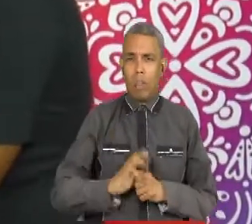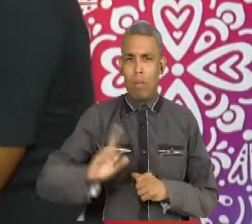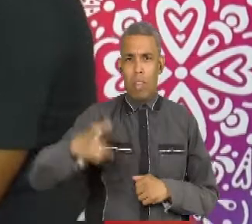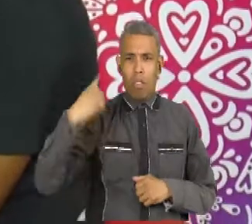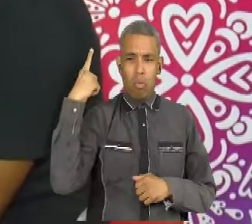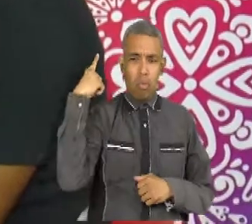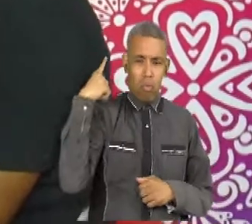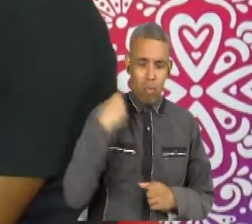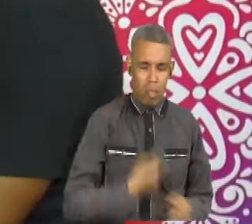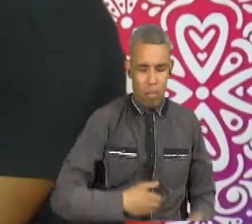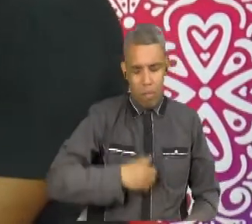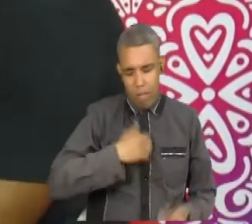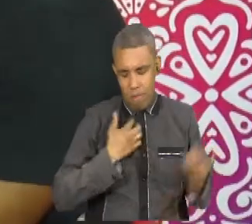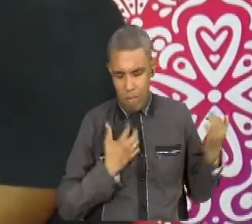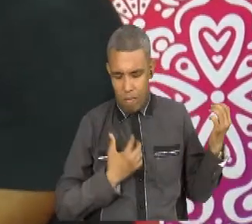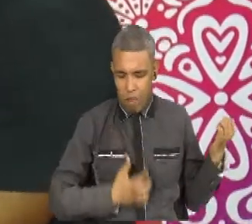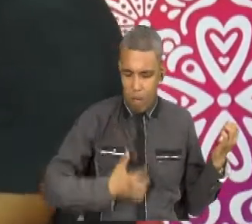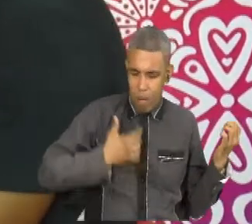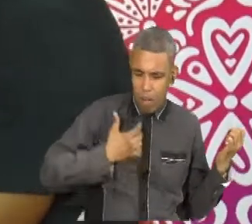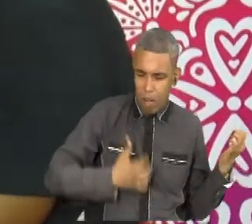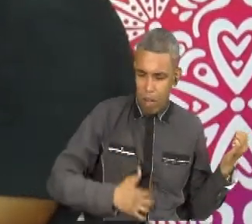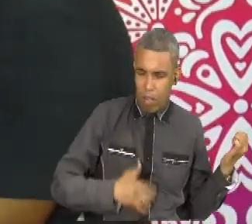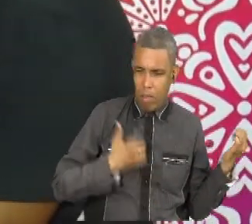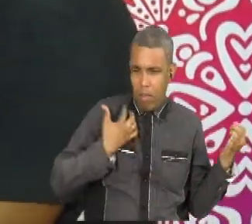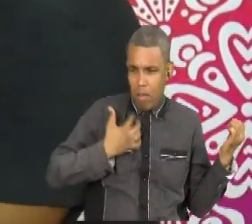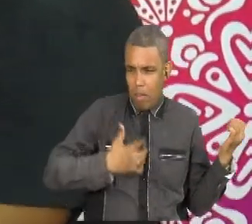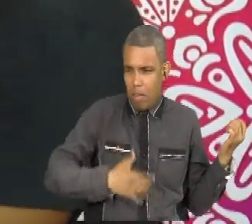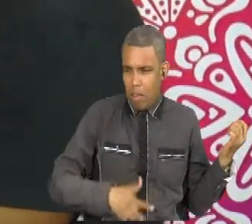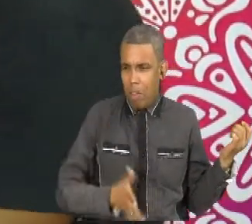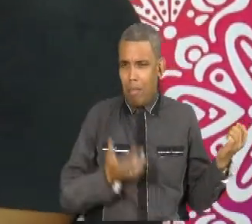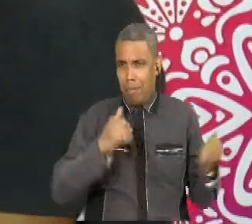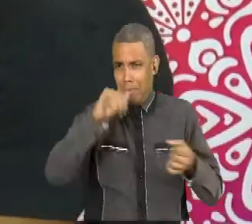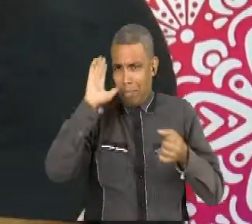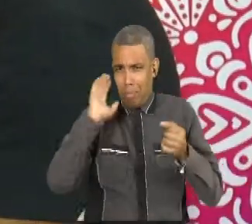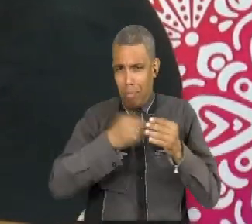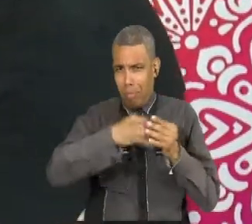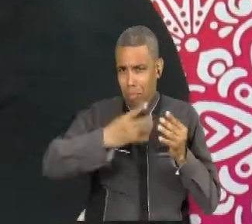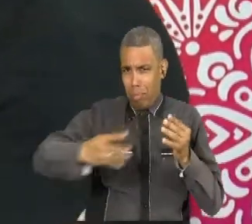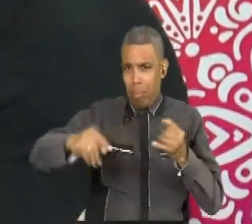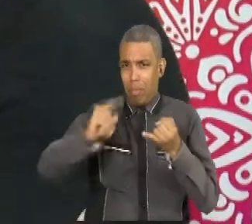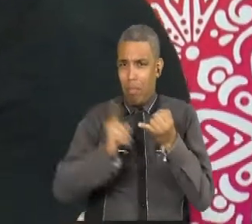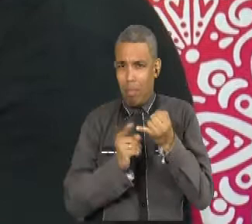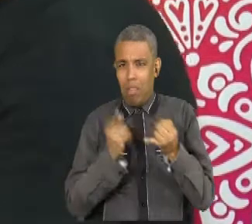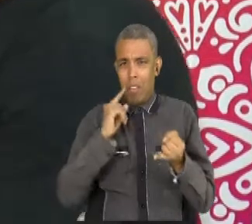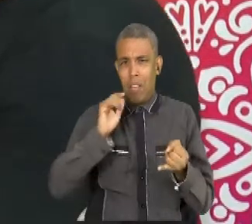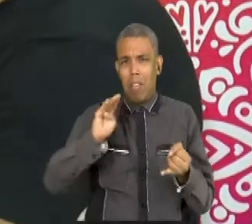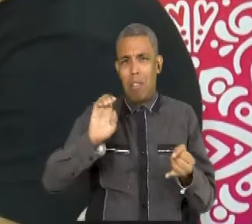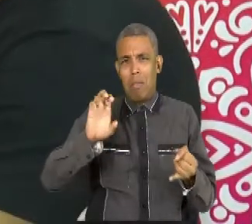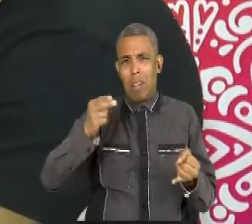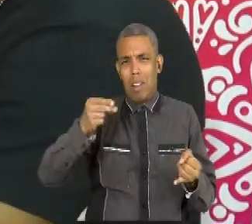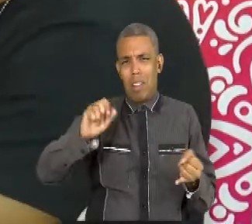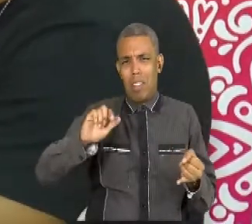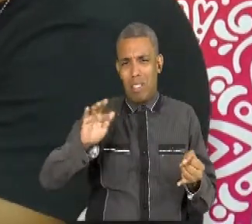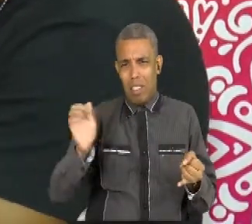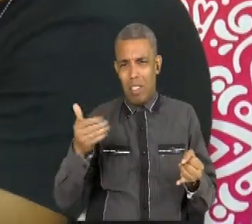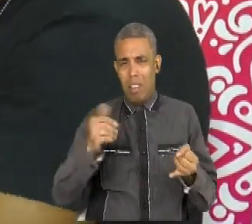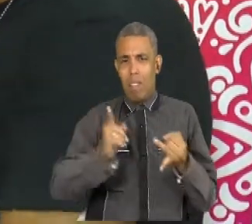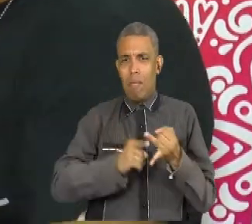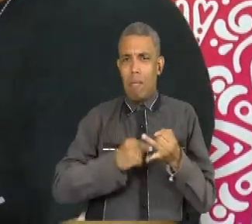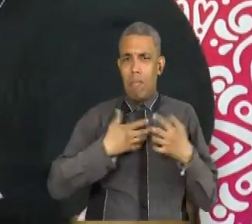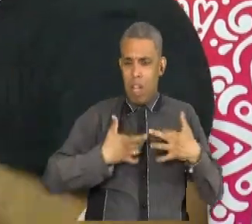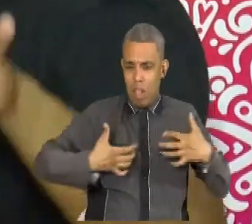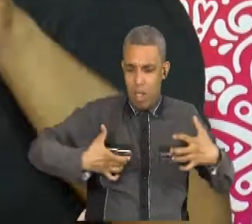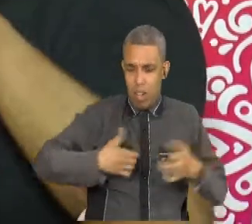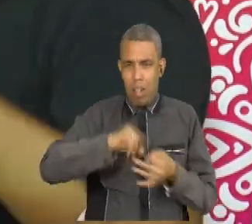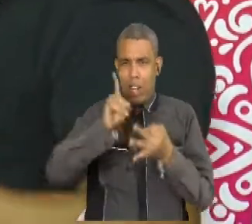música. Toco bachata, toco vallenato, toco algo de merengue, todo acústico,